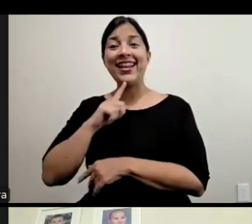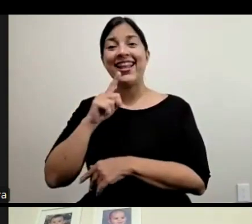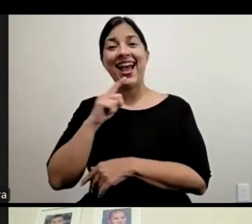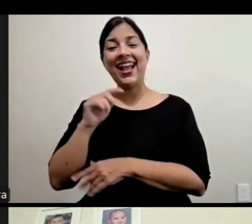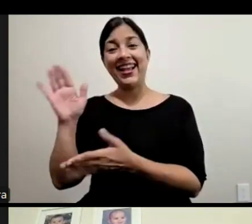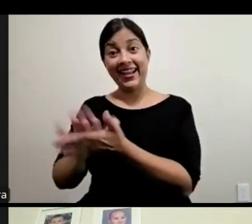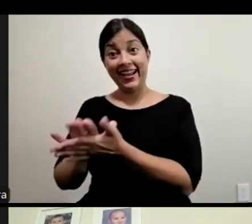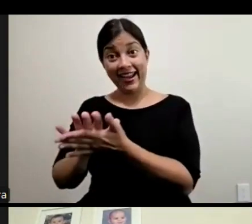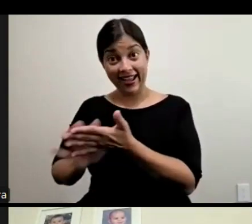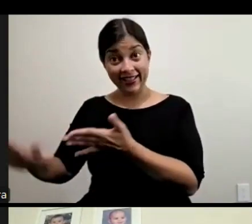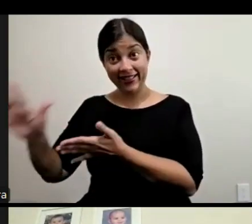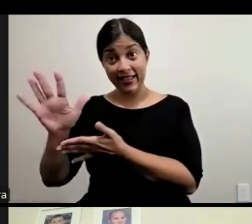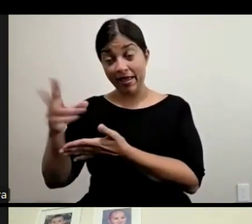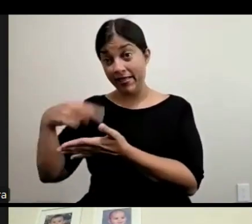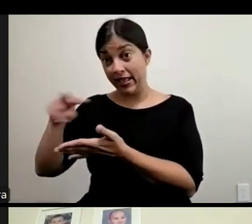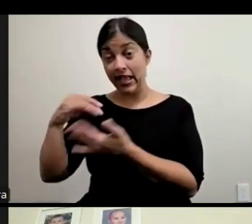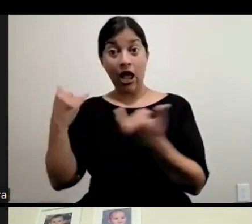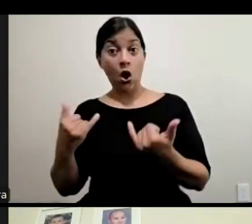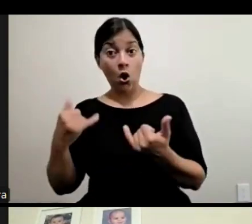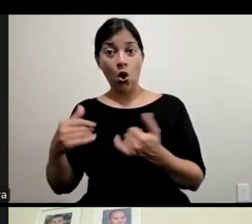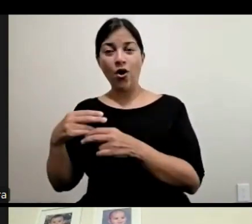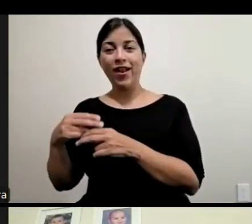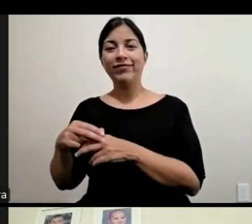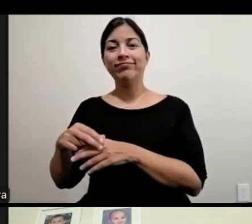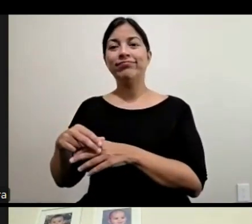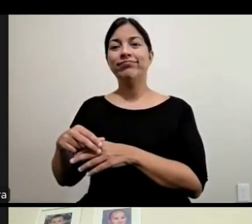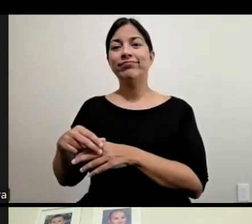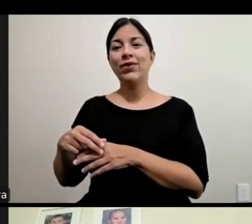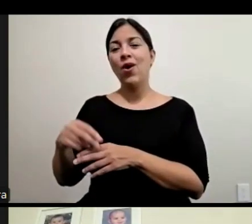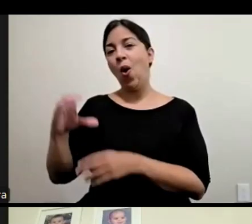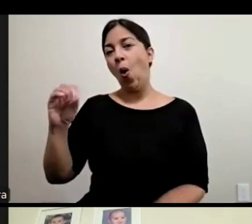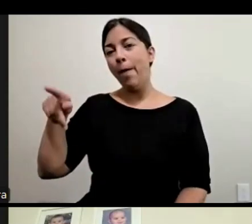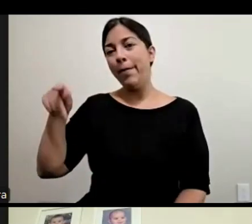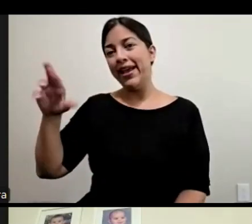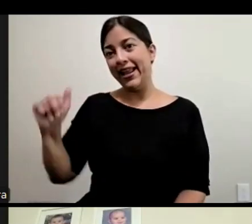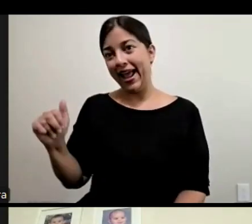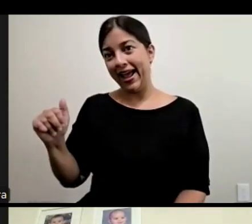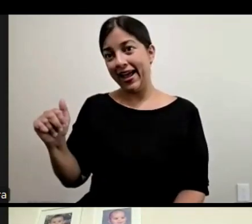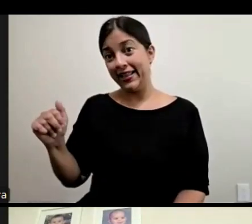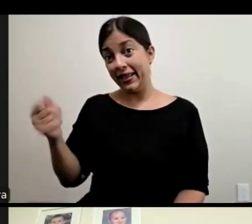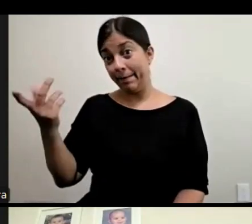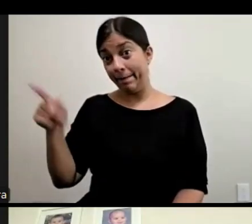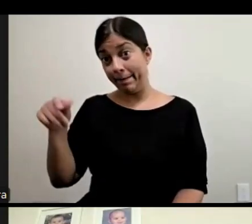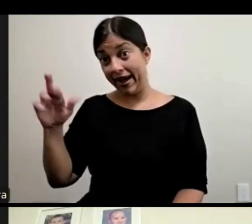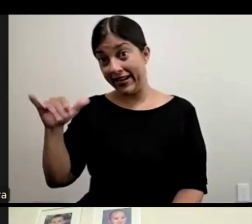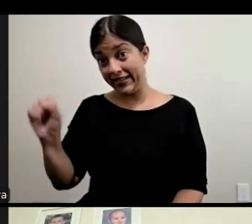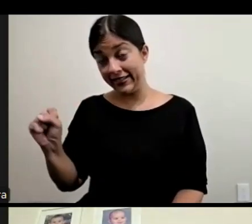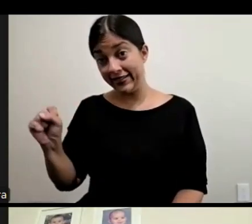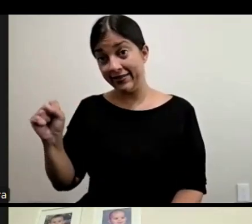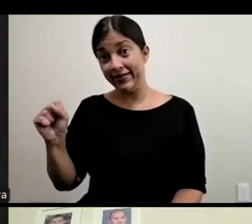Danza, que hoy día es la Ópera de París, y fue a través del rey Luis XIV, que una de